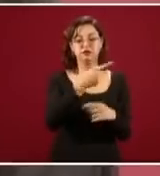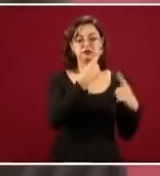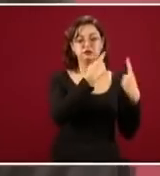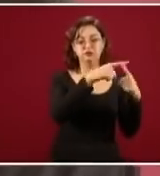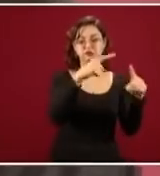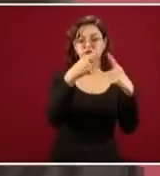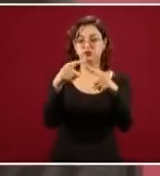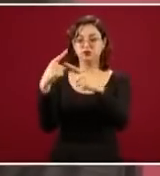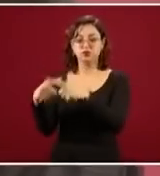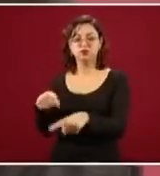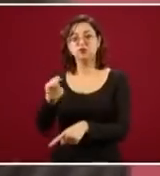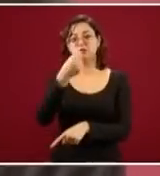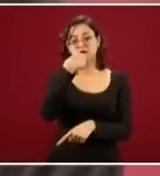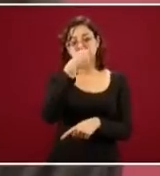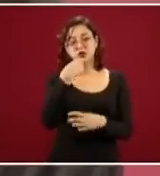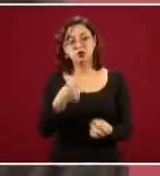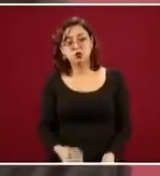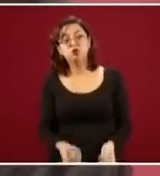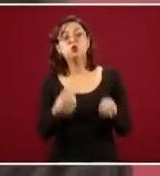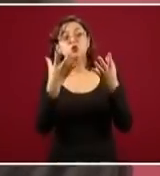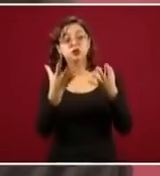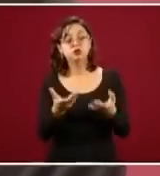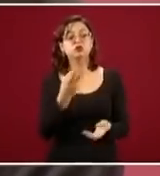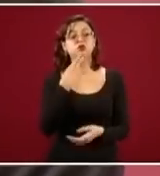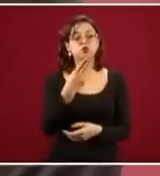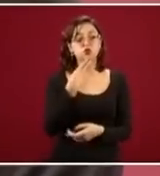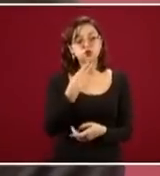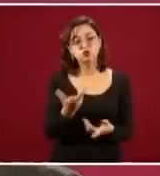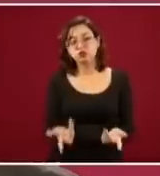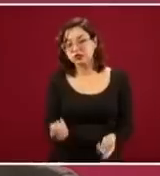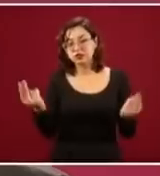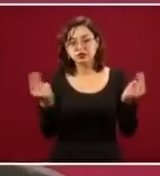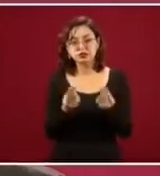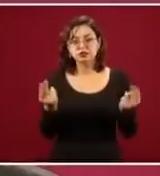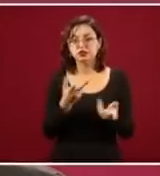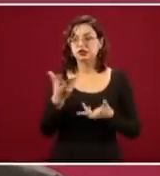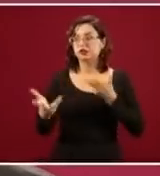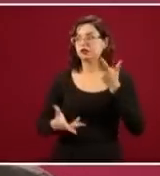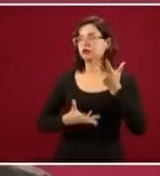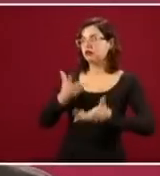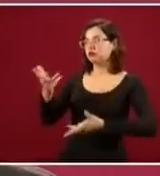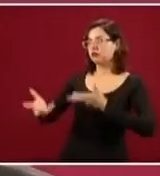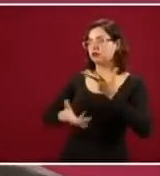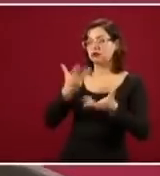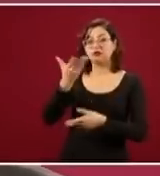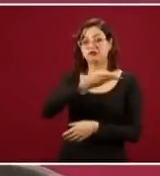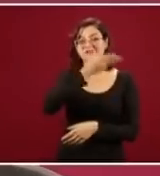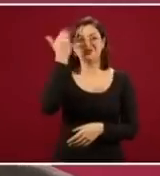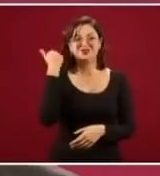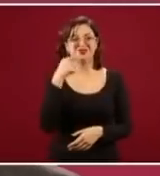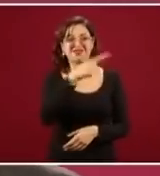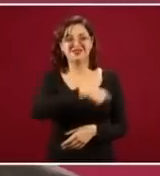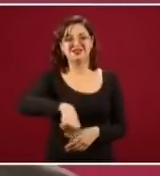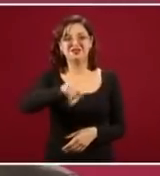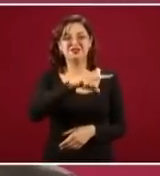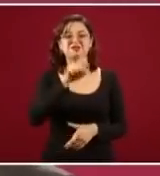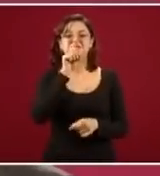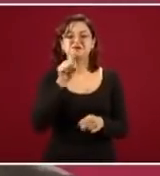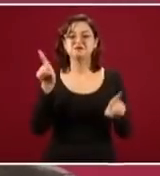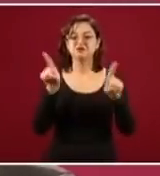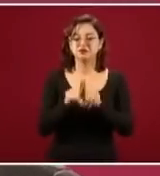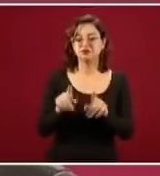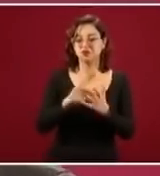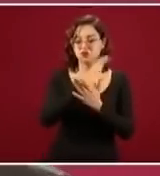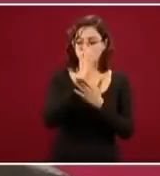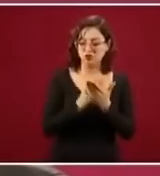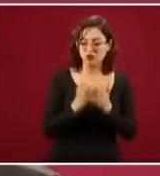trazar cuánto medicamento necesitan, cuánto medicamento usan y de lo que se les entrega, si corresponde fielmente o no con los contratos.